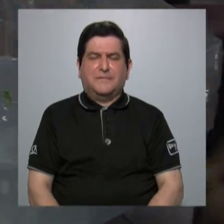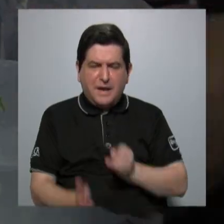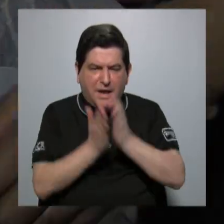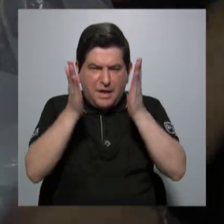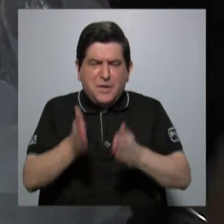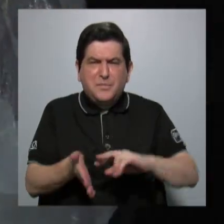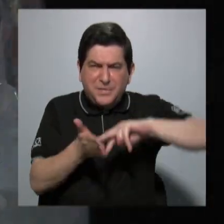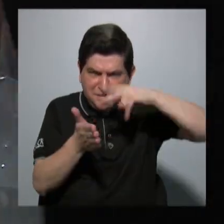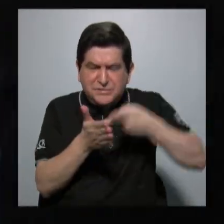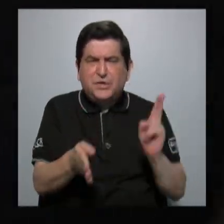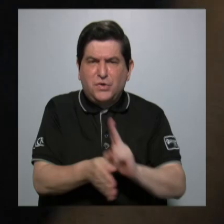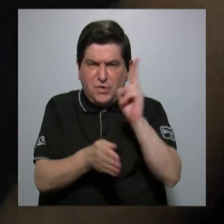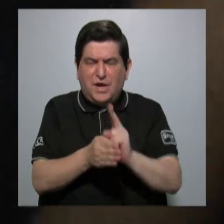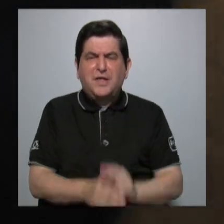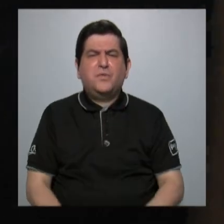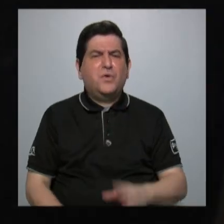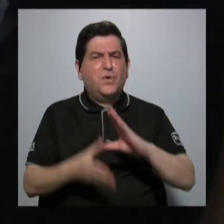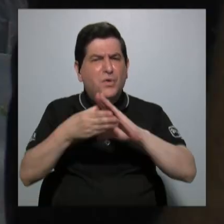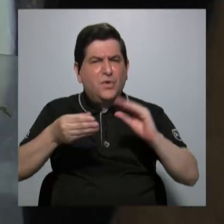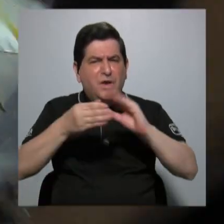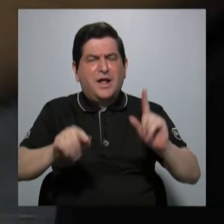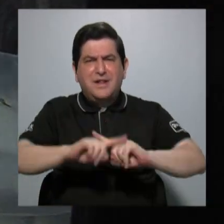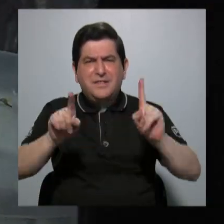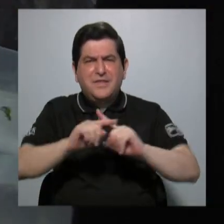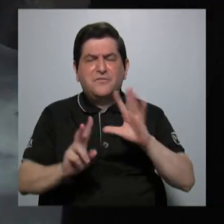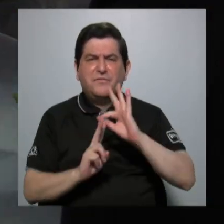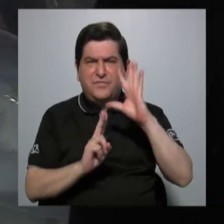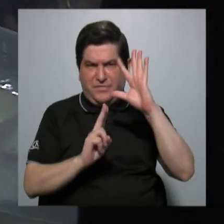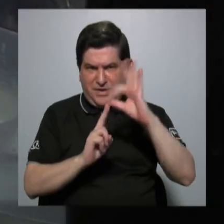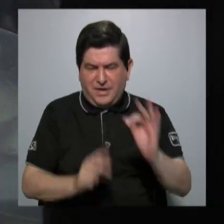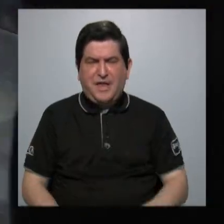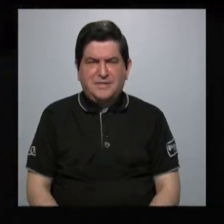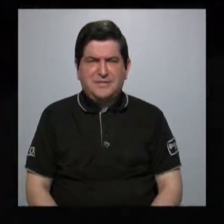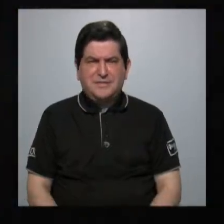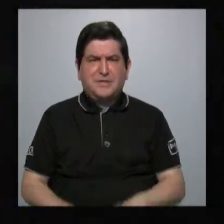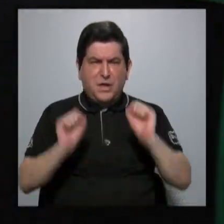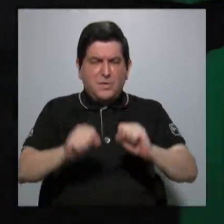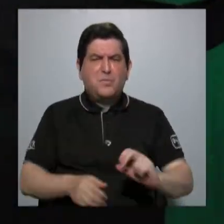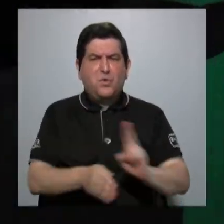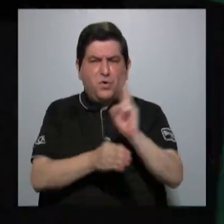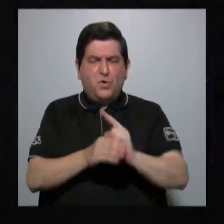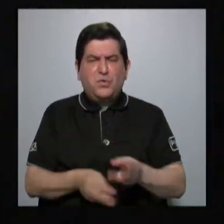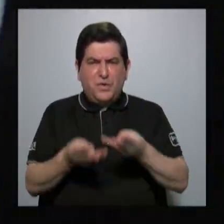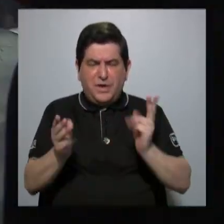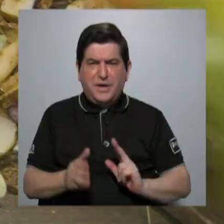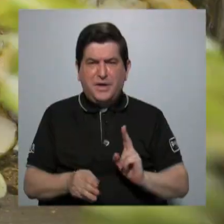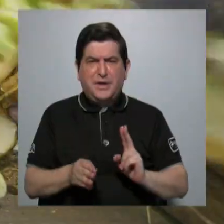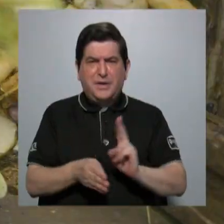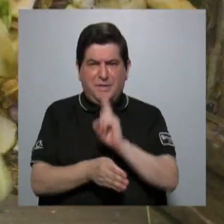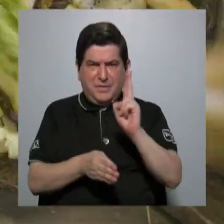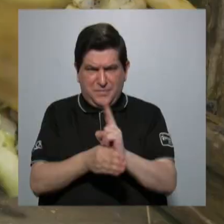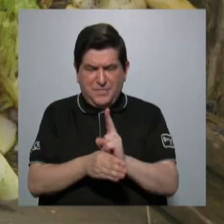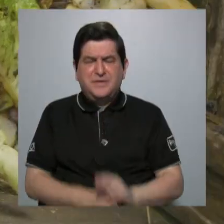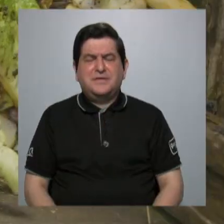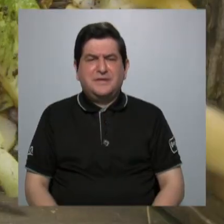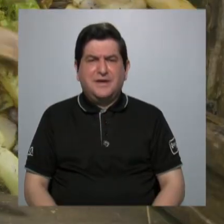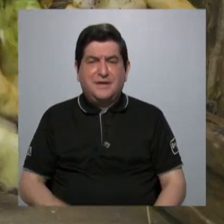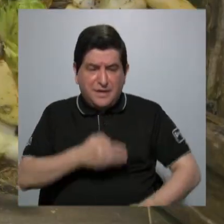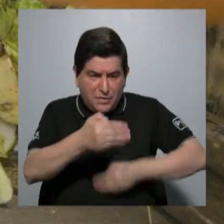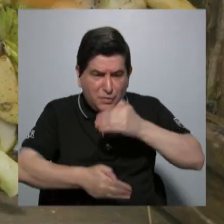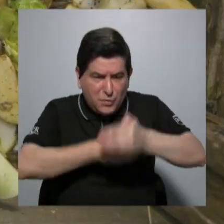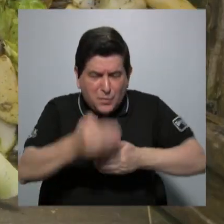El investigador usa este concepto cuando nos comenta sobre las distintas alternativas para disponer de los residuos. Como señala,